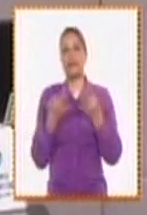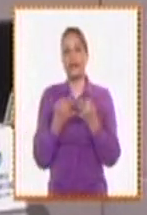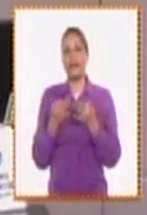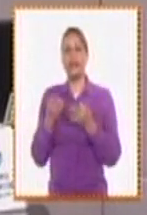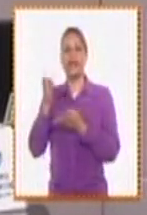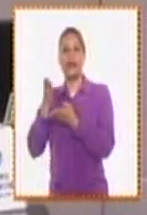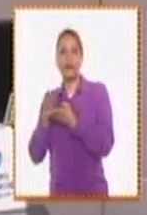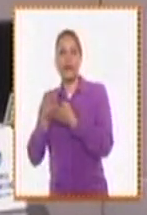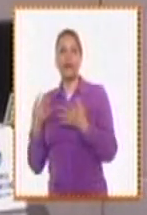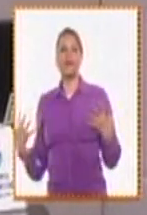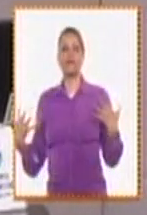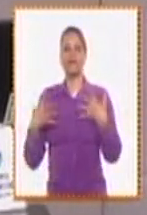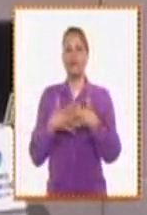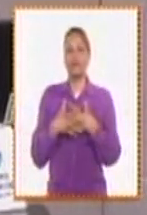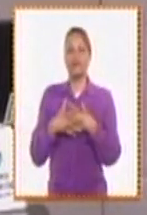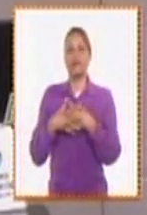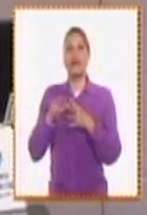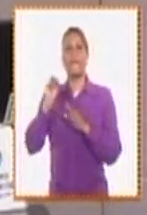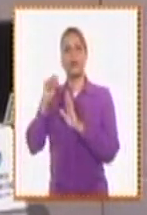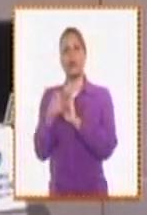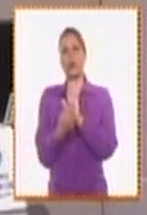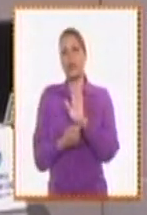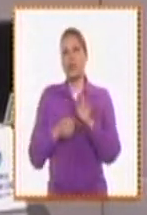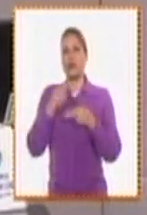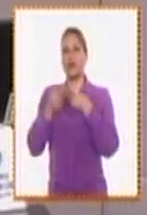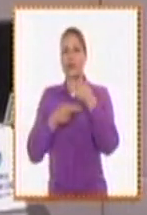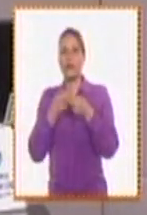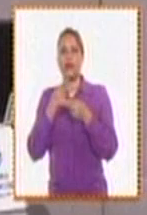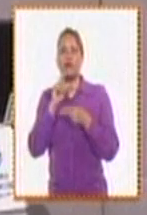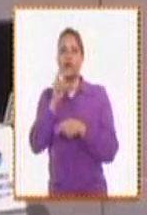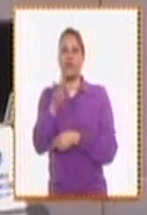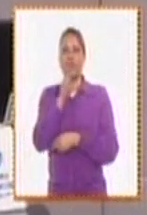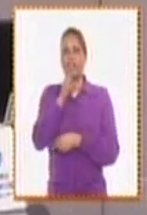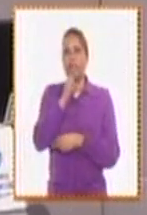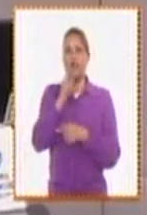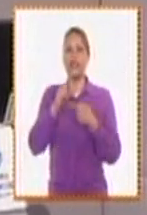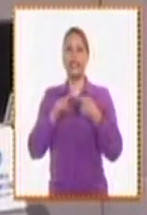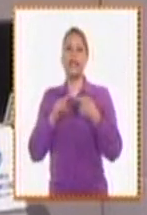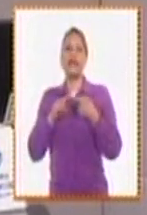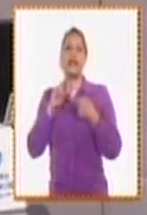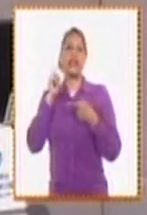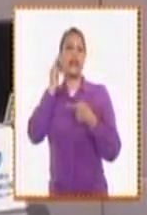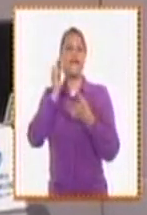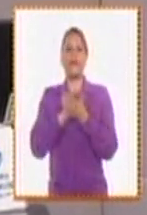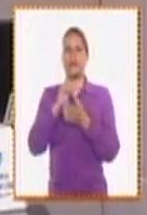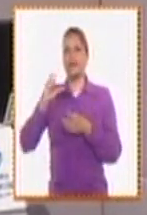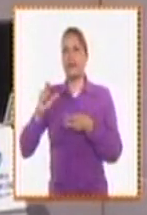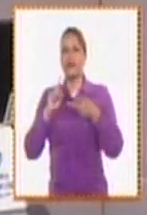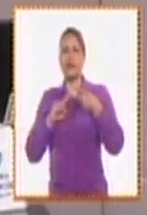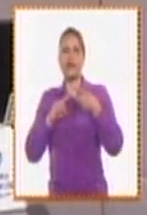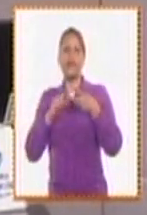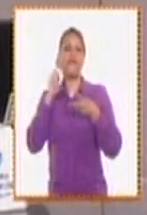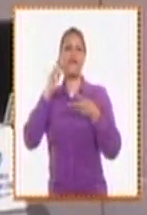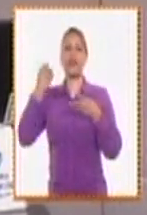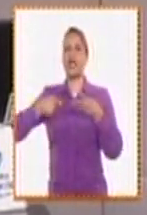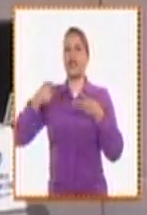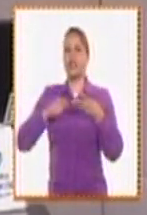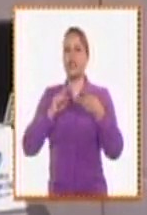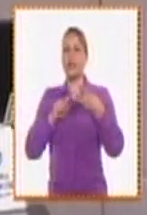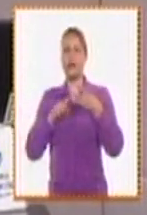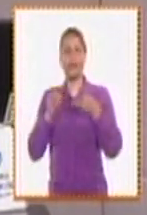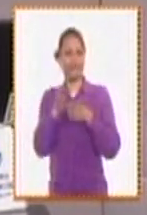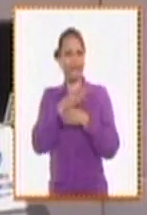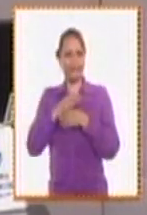intercambios integrales educativos con una metodología que lo hacemos acompañado de los CDR, la Federación, la Fiscalía, un grupo de actores, el Ministerio del Interior, para